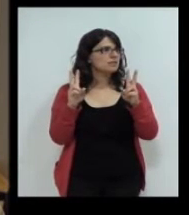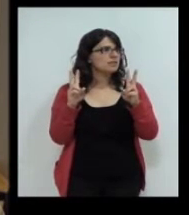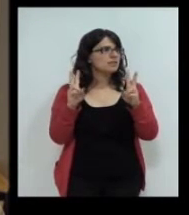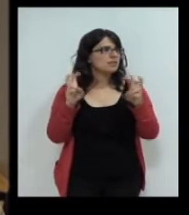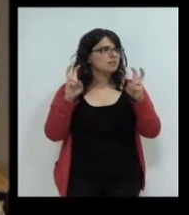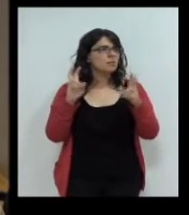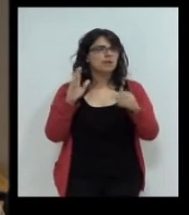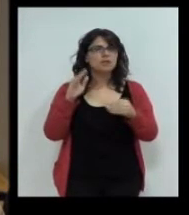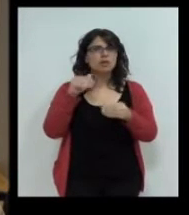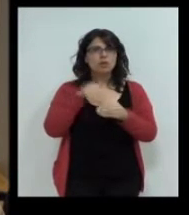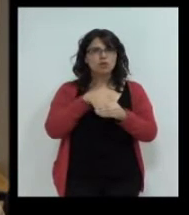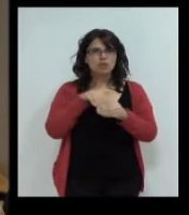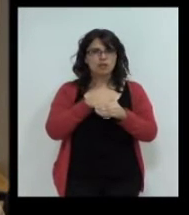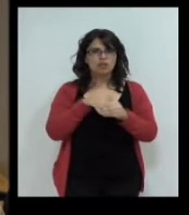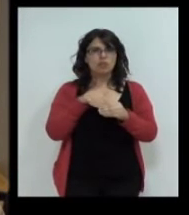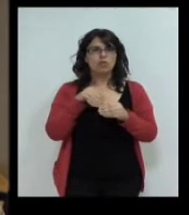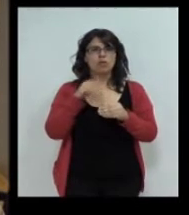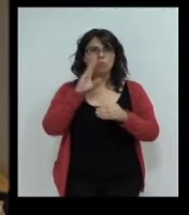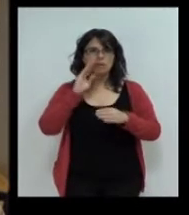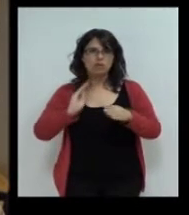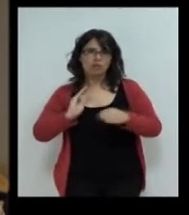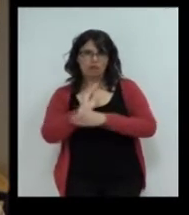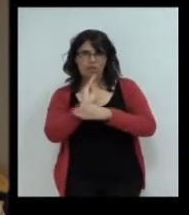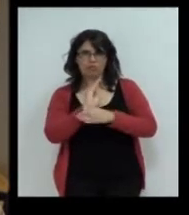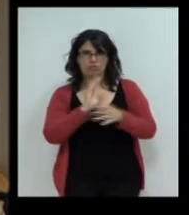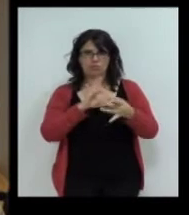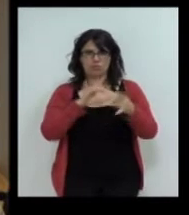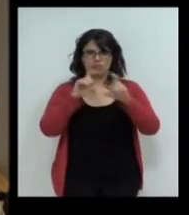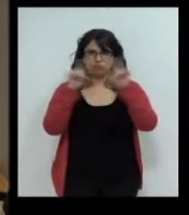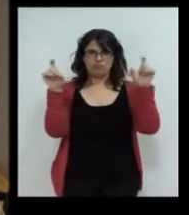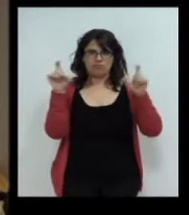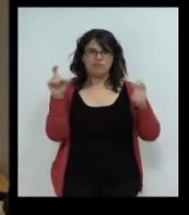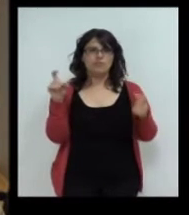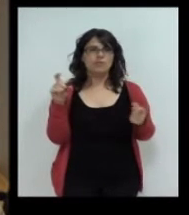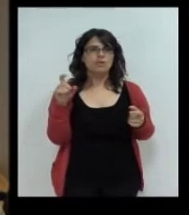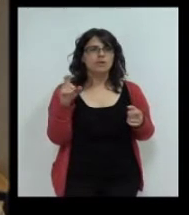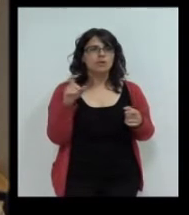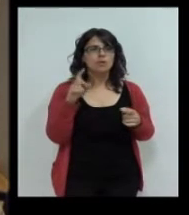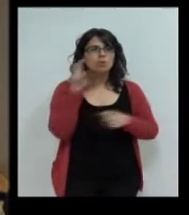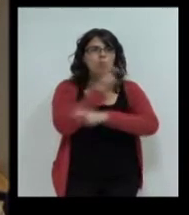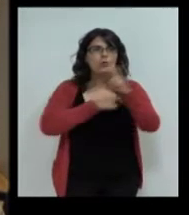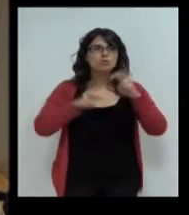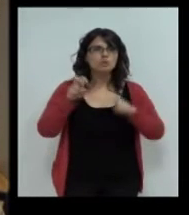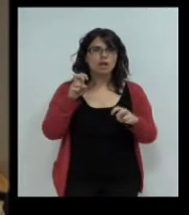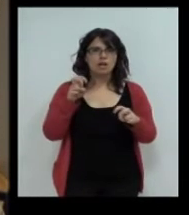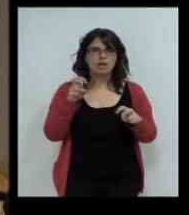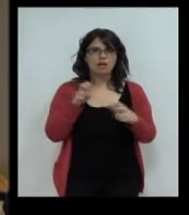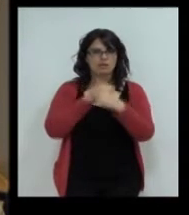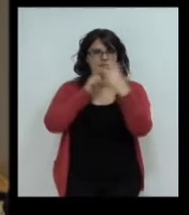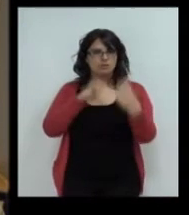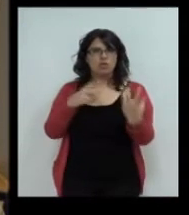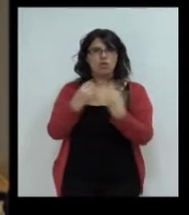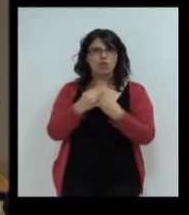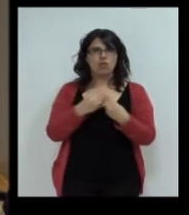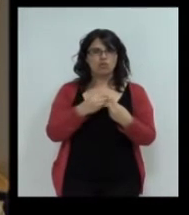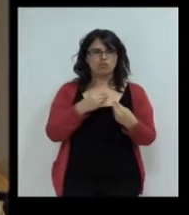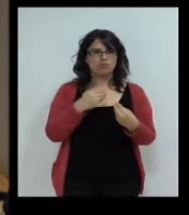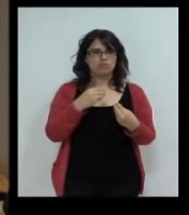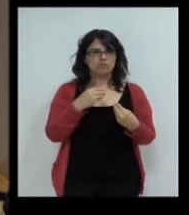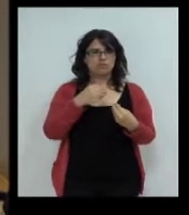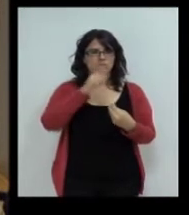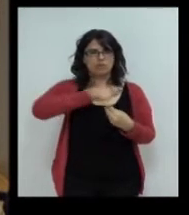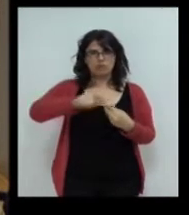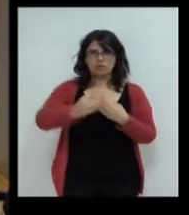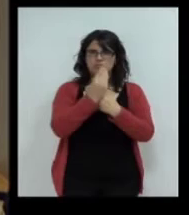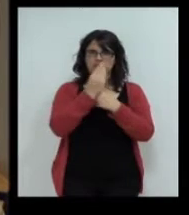Contenido sponsorizado, patrocinado por alguien, buscar en el mundo del anunciante y sentarnos con el mundo del anunciante realmente a